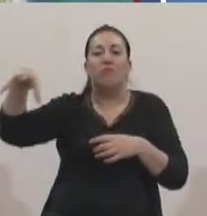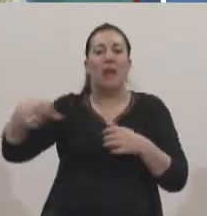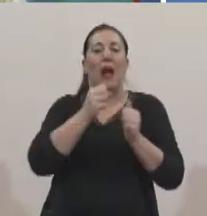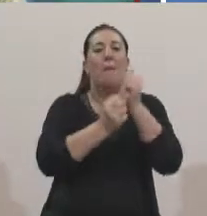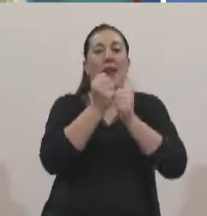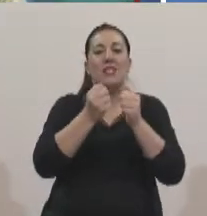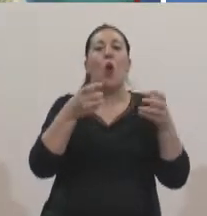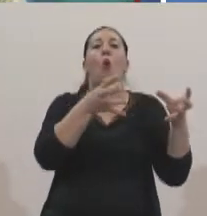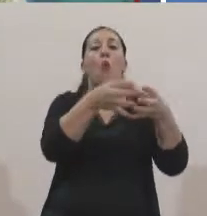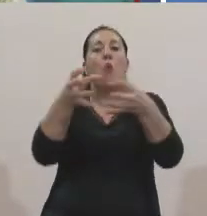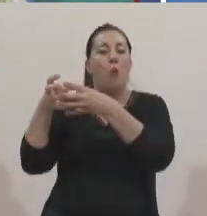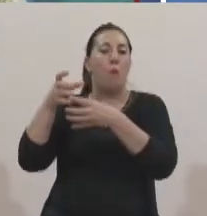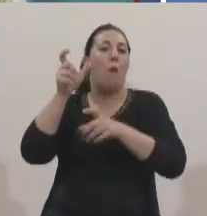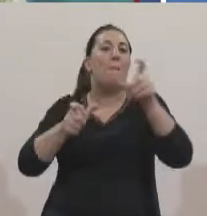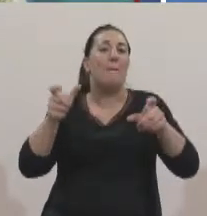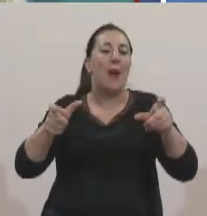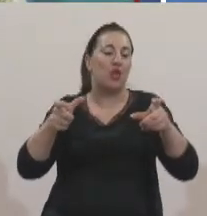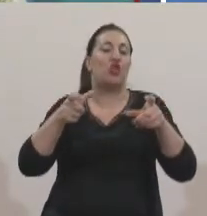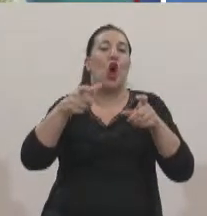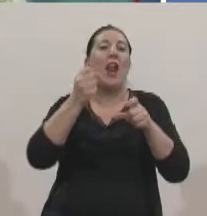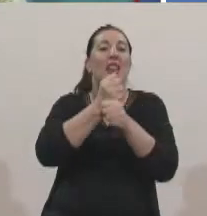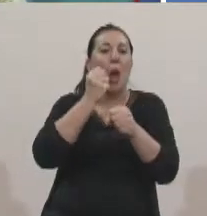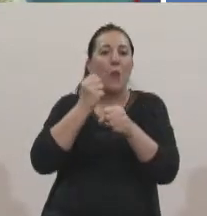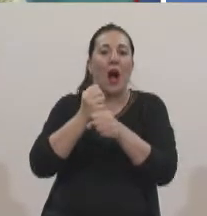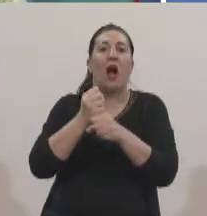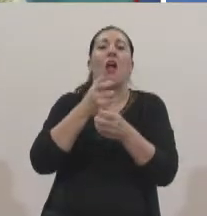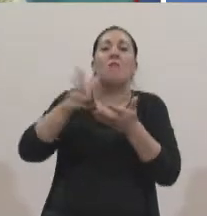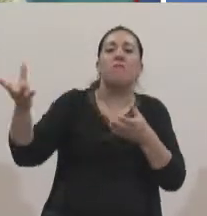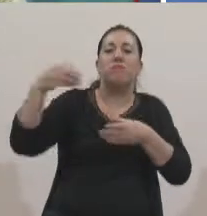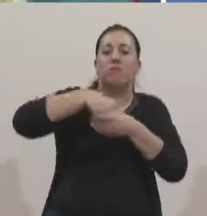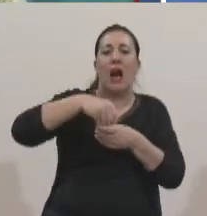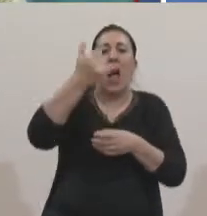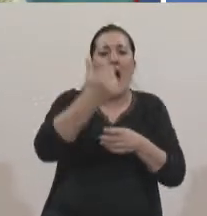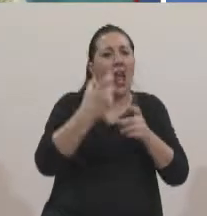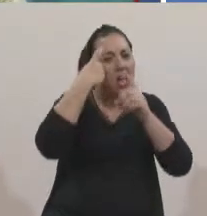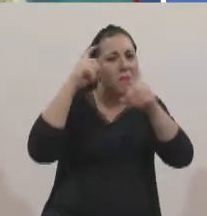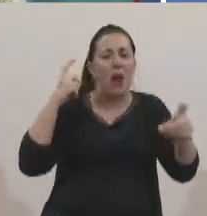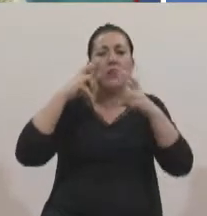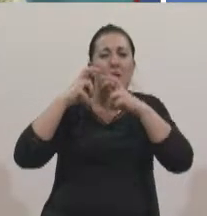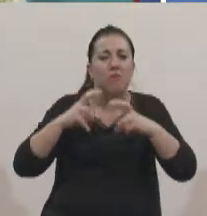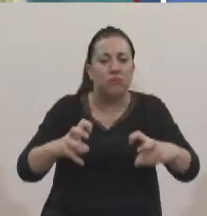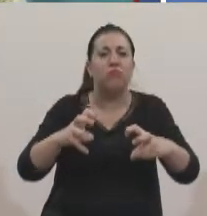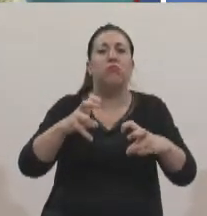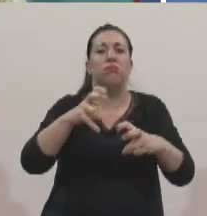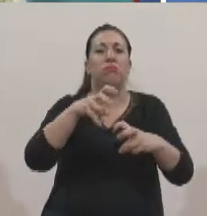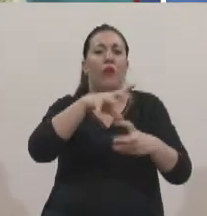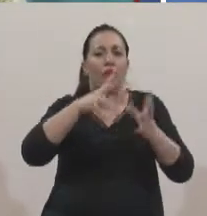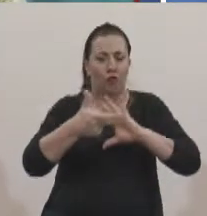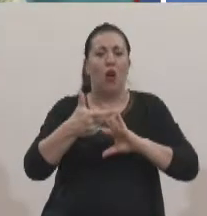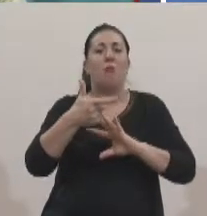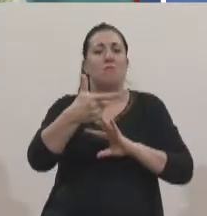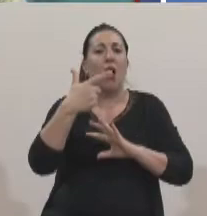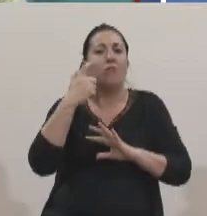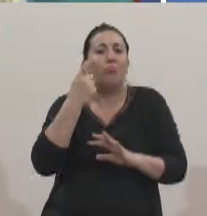agrupaciones de trabajadores, que con experiencia y conocimiento hicieron observaciones verdaderamente enriquecedoras